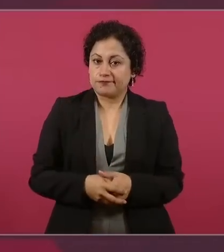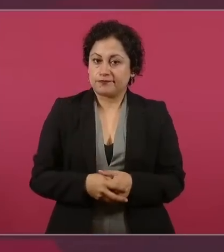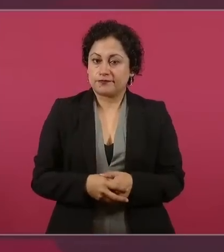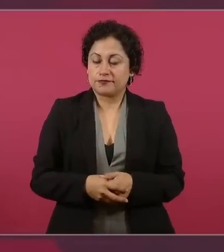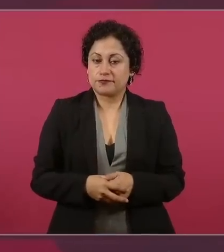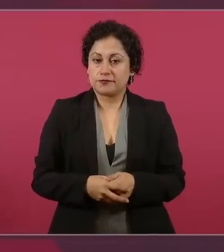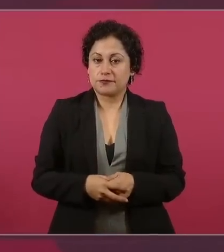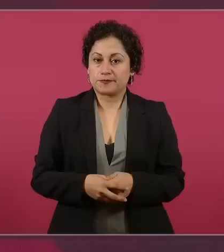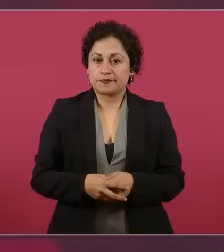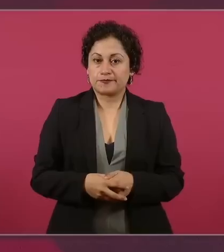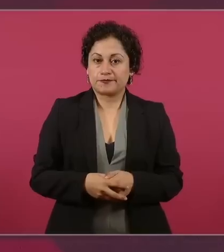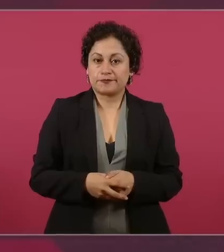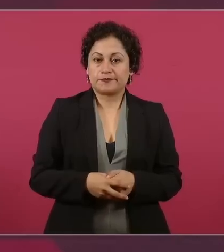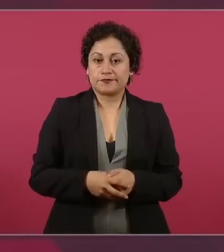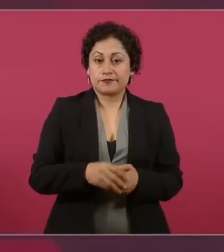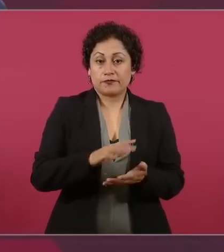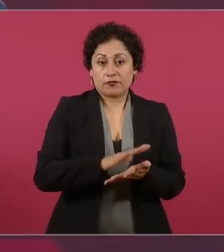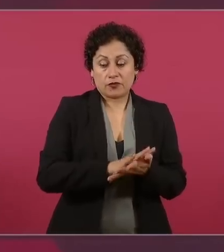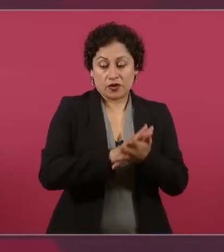El cambio,